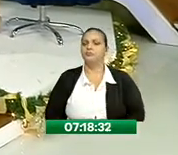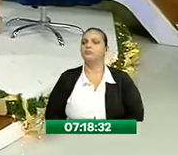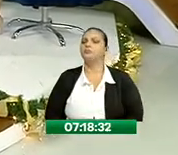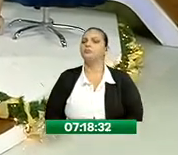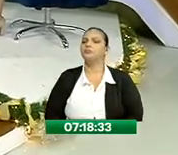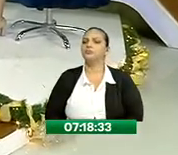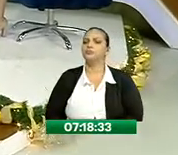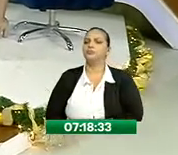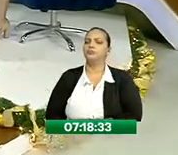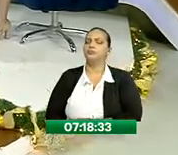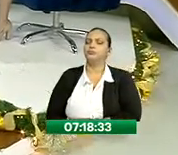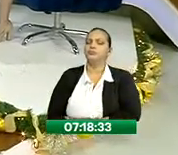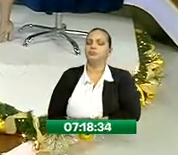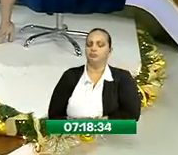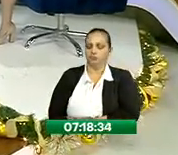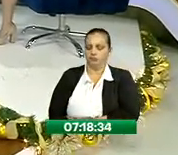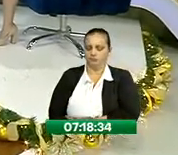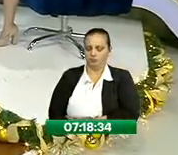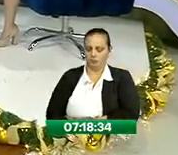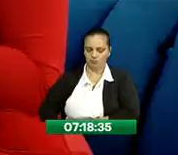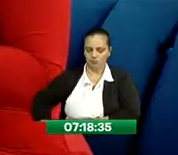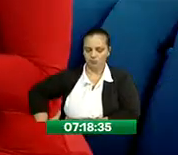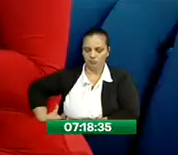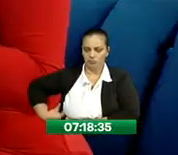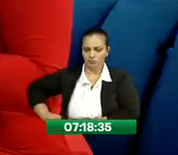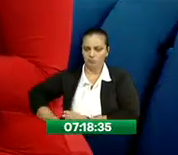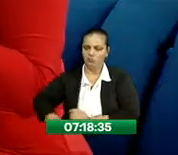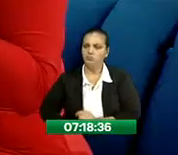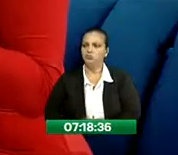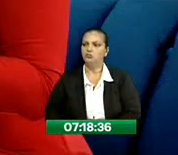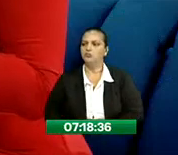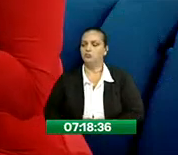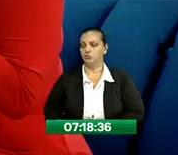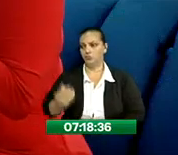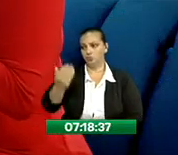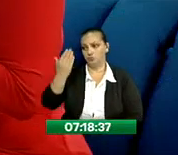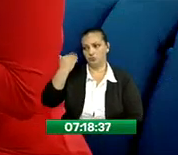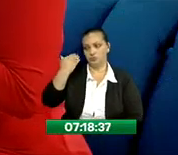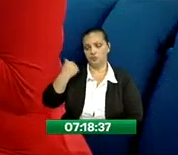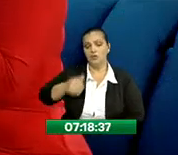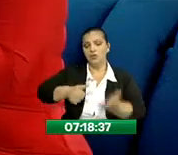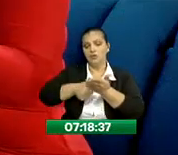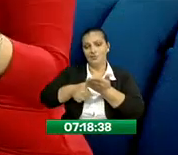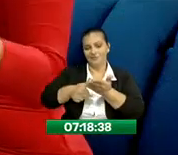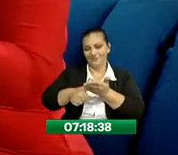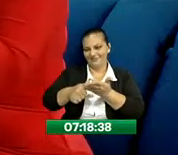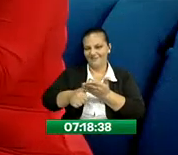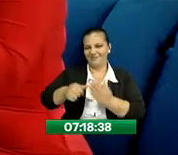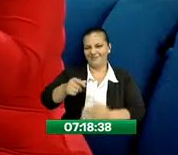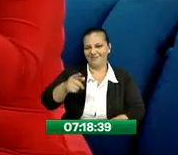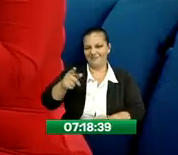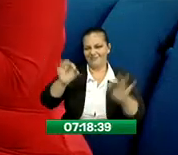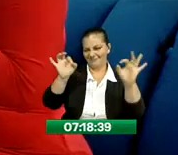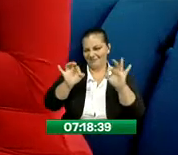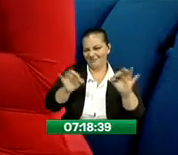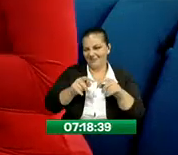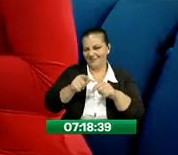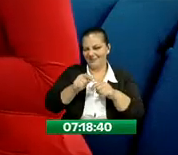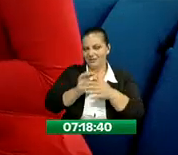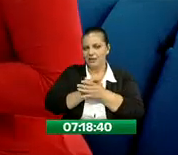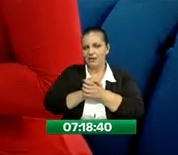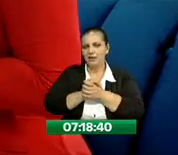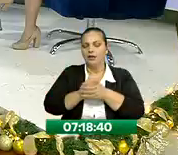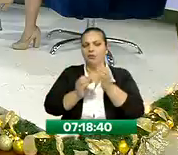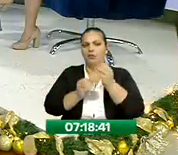era la construcción en su momento de una refinería en la costa ecuatoriana. Incluso aquí tuvimos al alcalde de